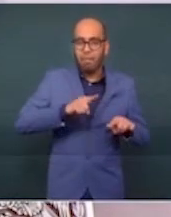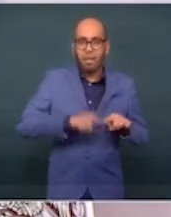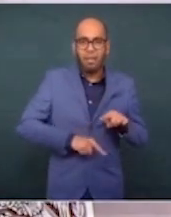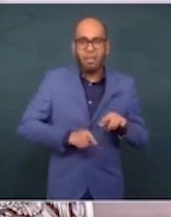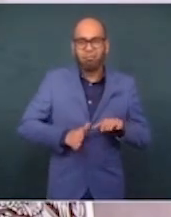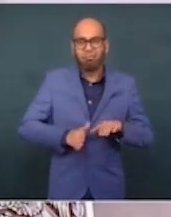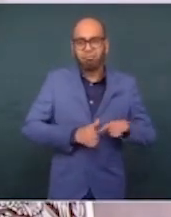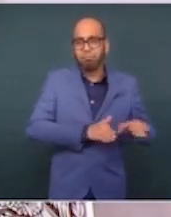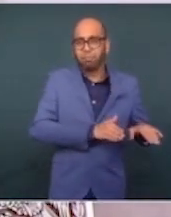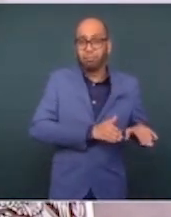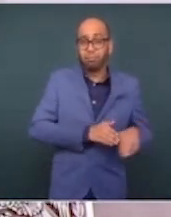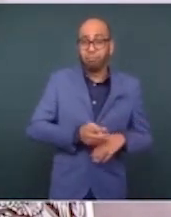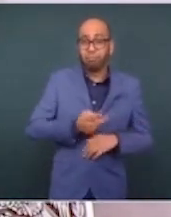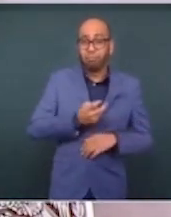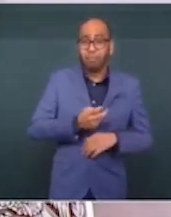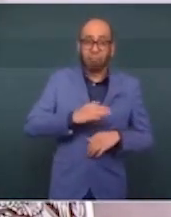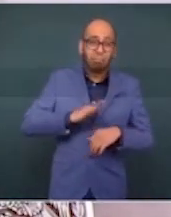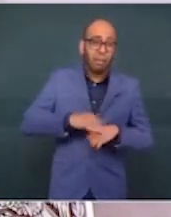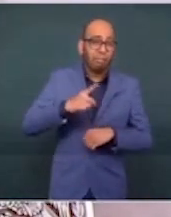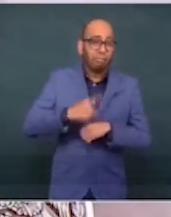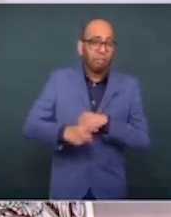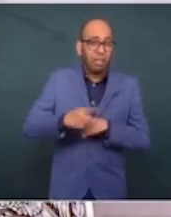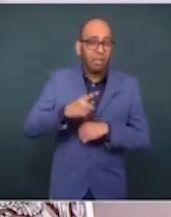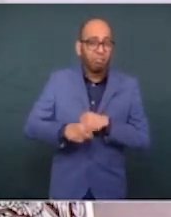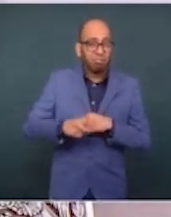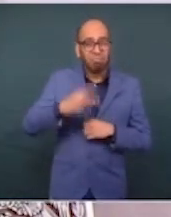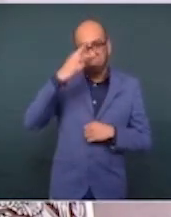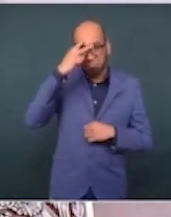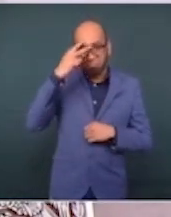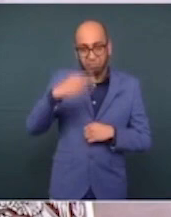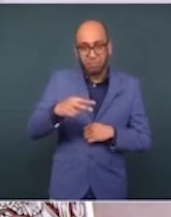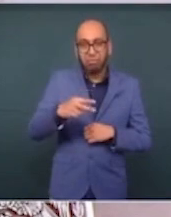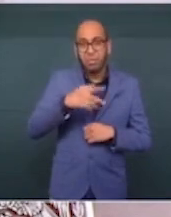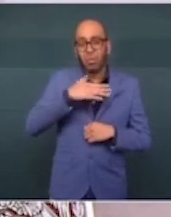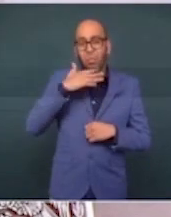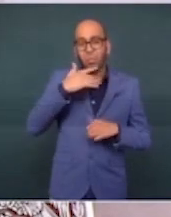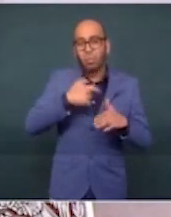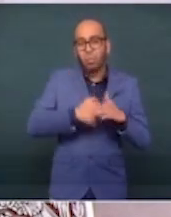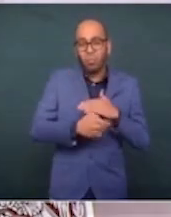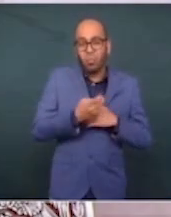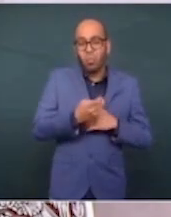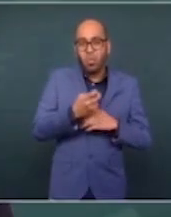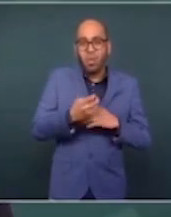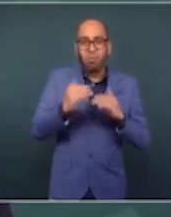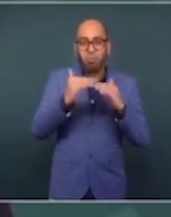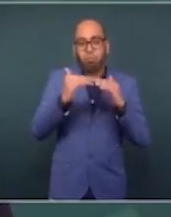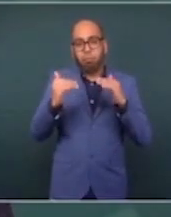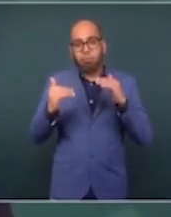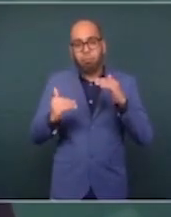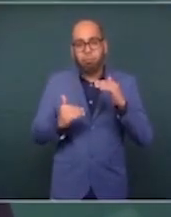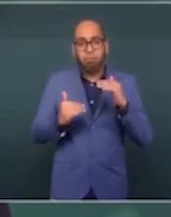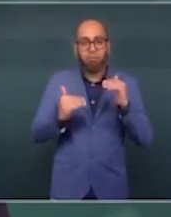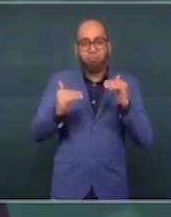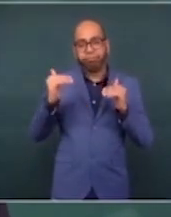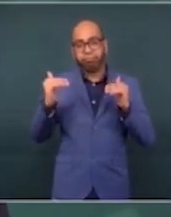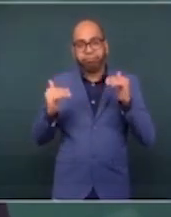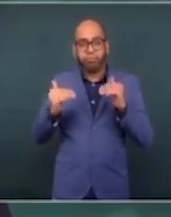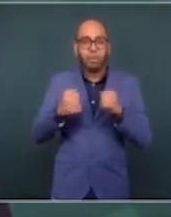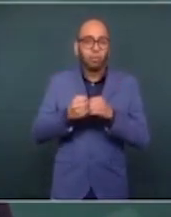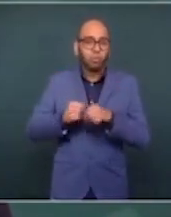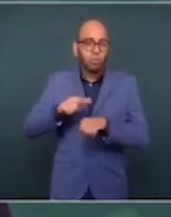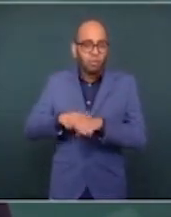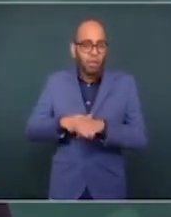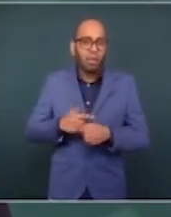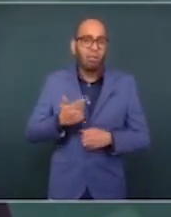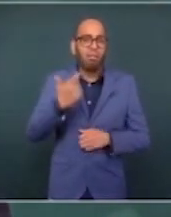México. Es la causa principal de la desigualdad social, de la desigualdad económica, de la miseria